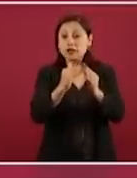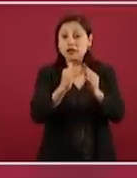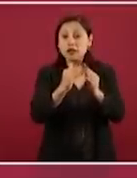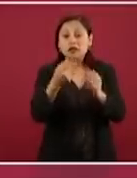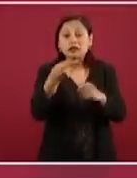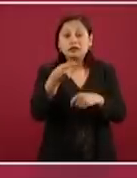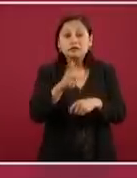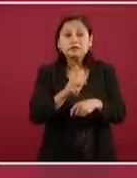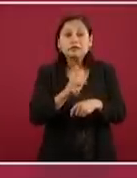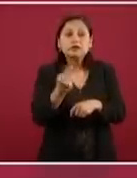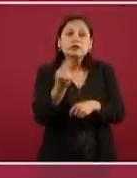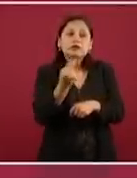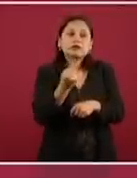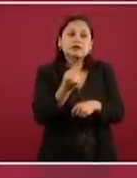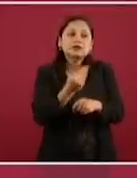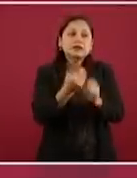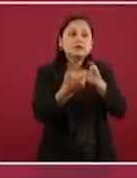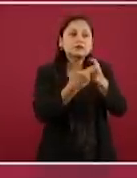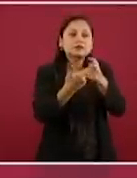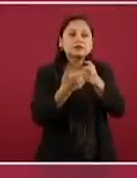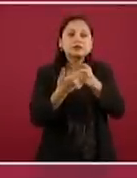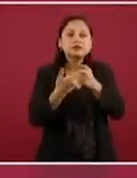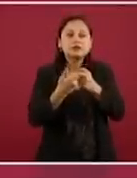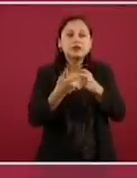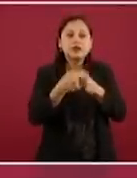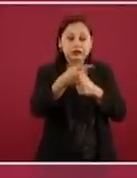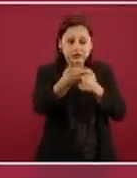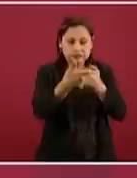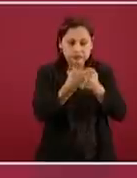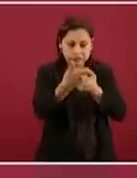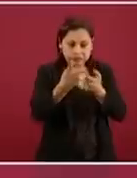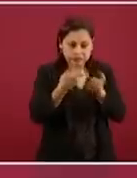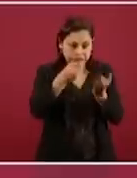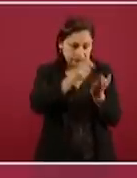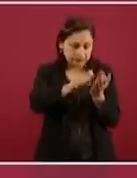necesitamos una cooperación inicial para que yo te apunte.